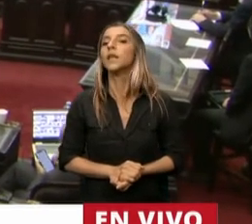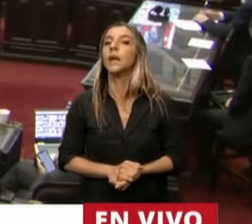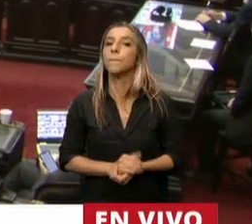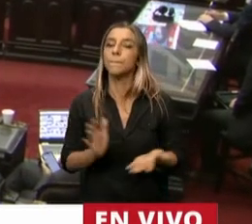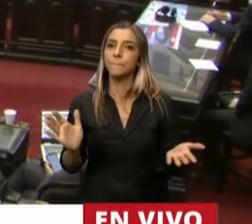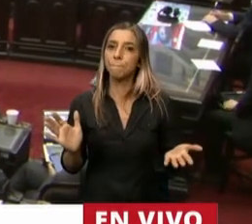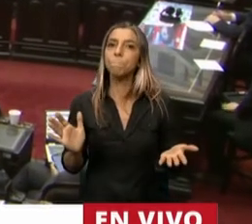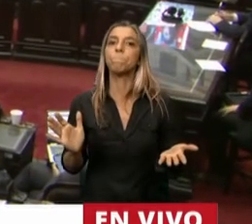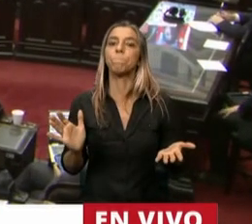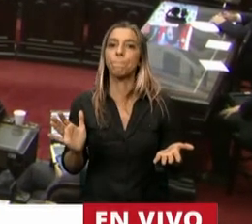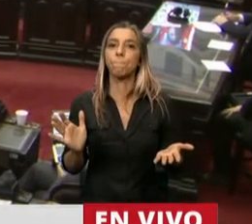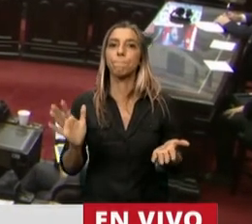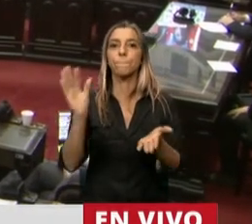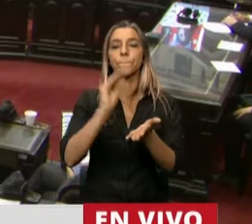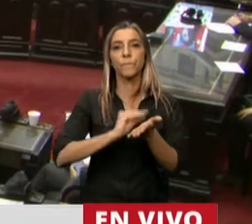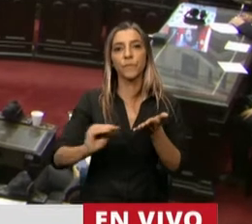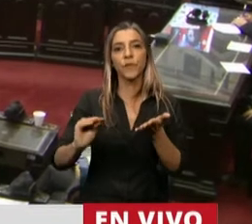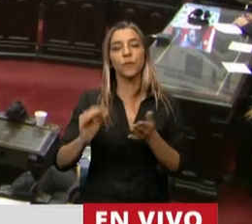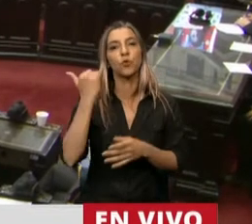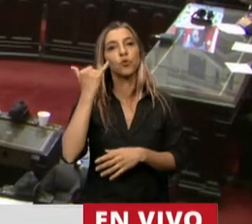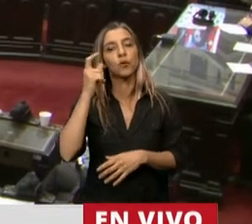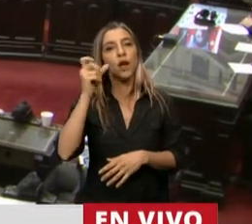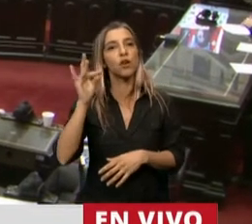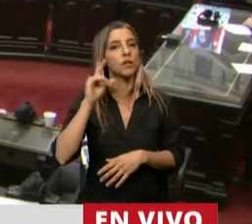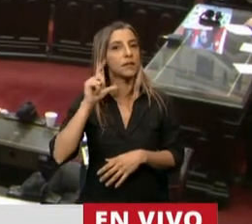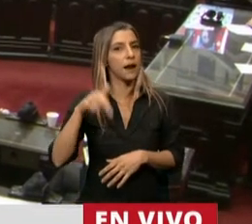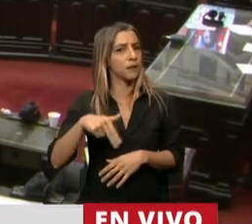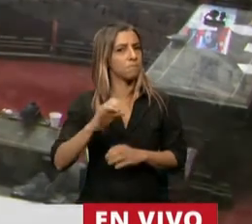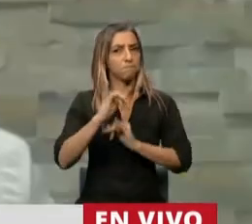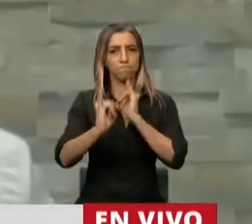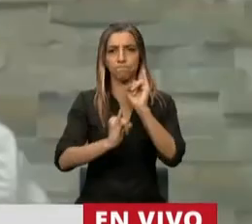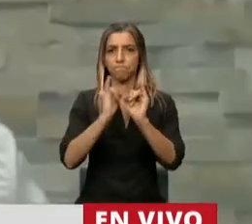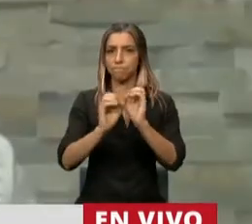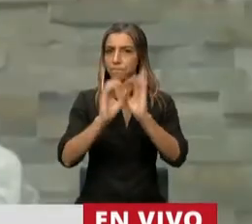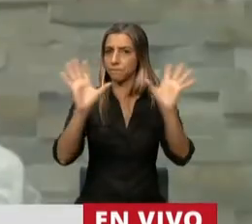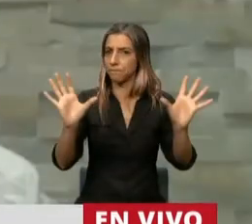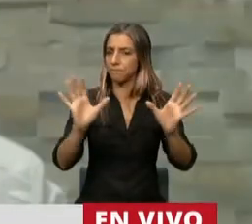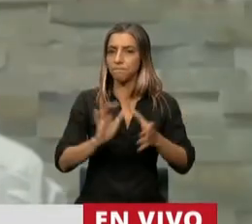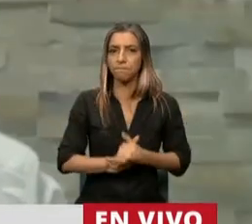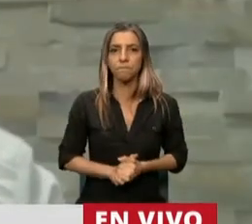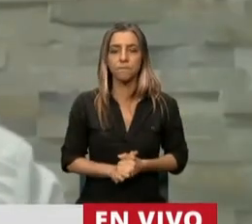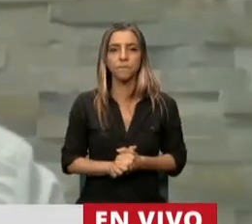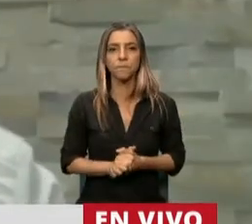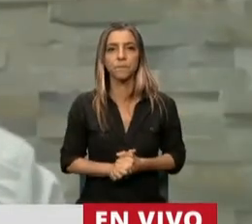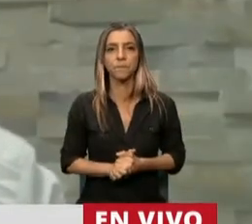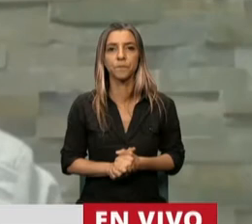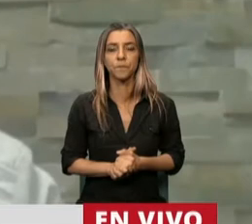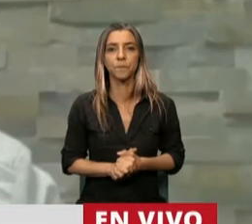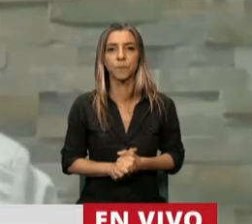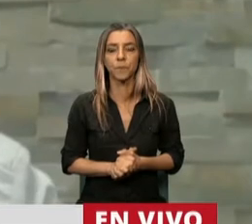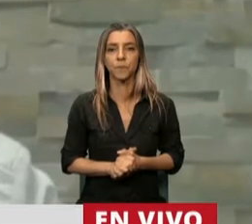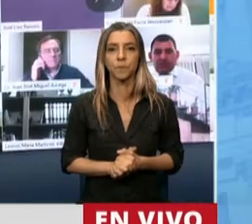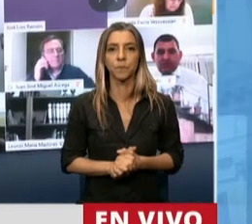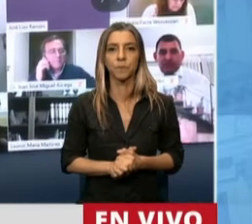El diputado Jacqueline ha sido muy claro en su exposición. Creo